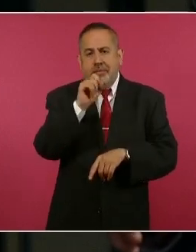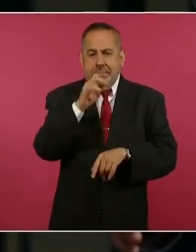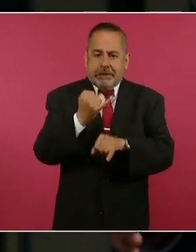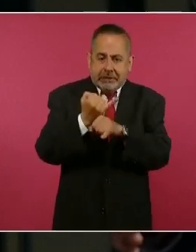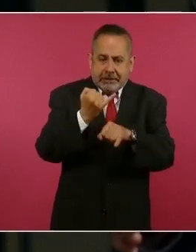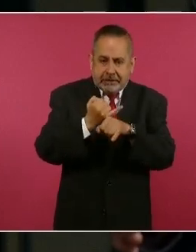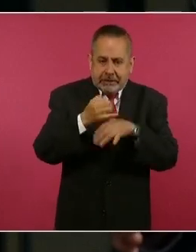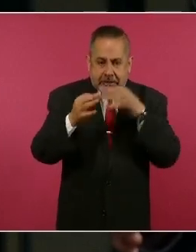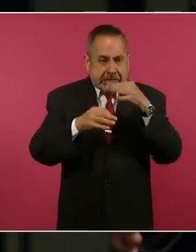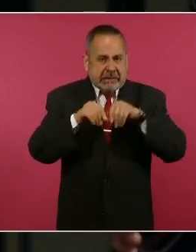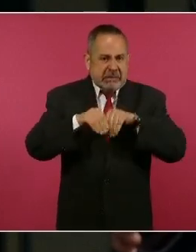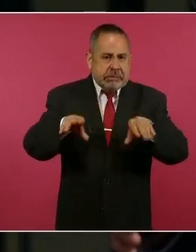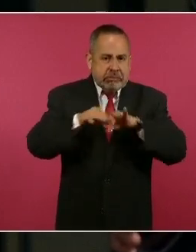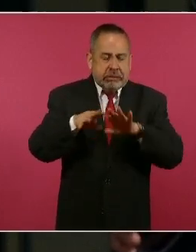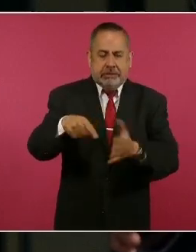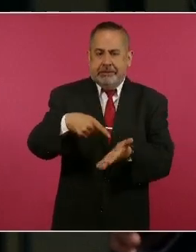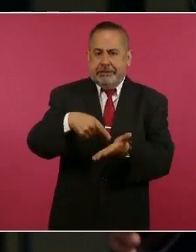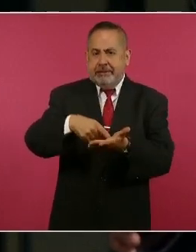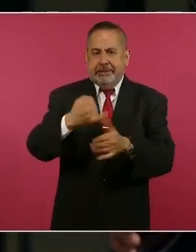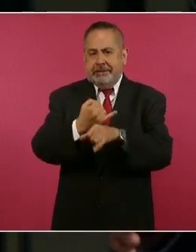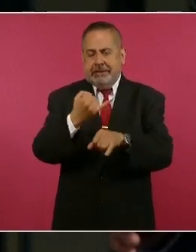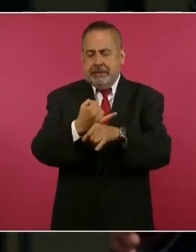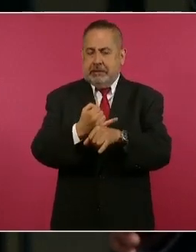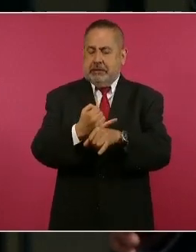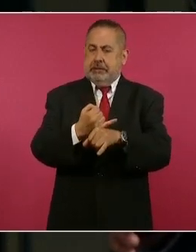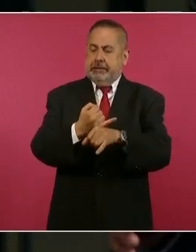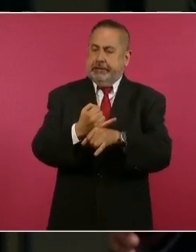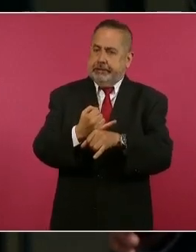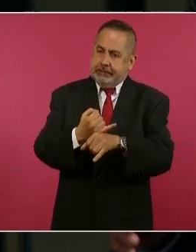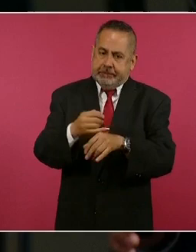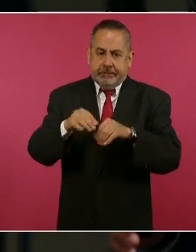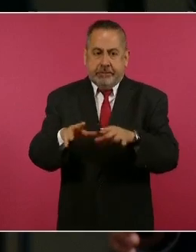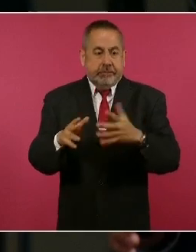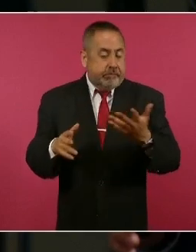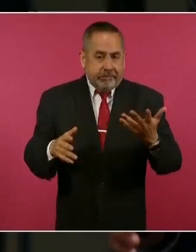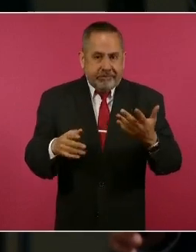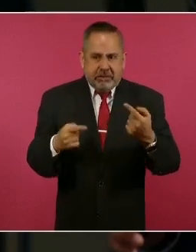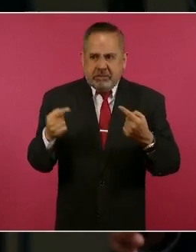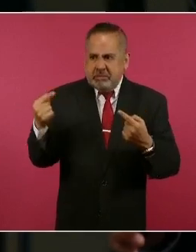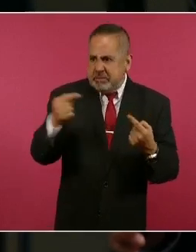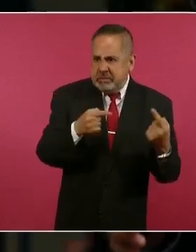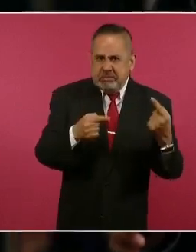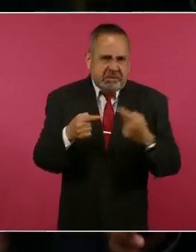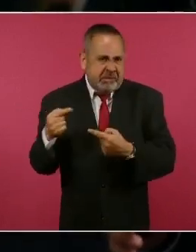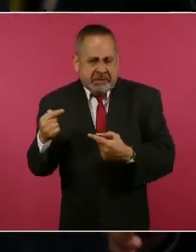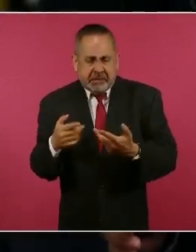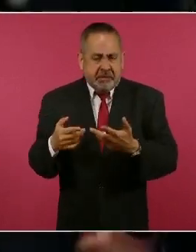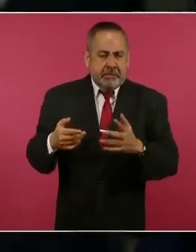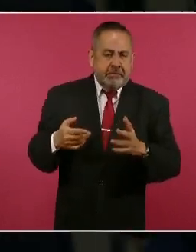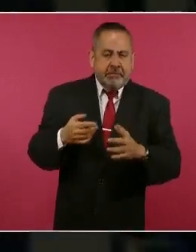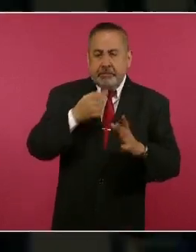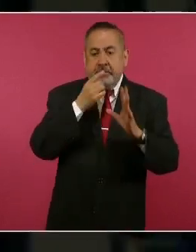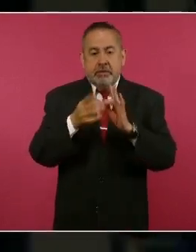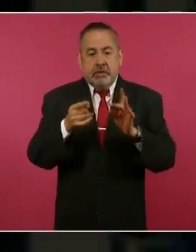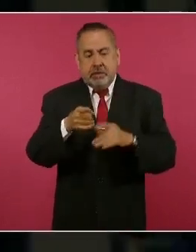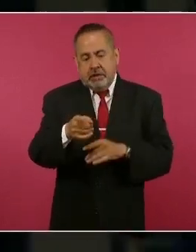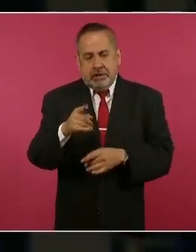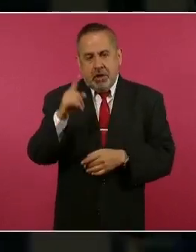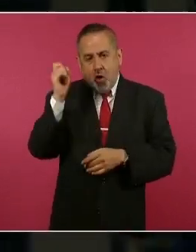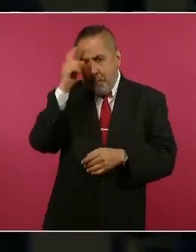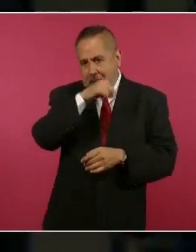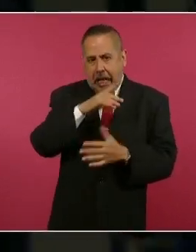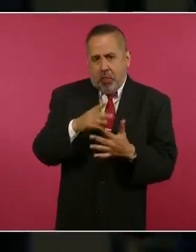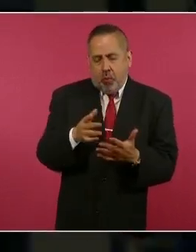han jugado un tema definitivamente muy importante pues en este conflicto, que si ya de inicio es muy